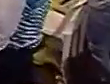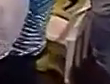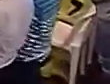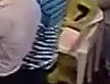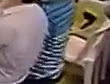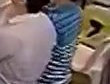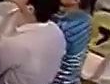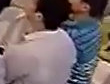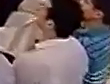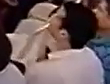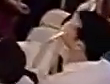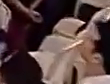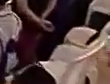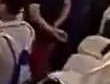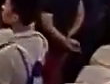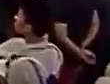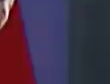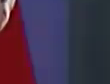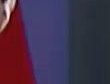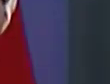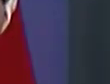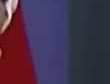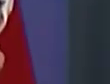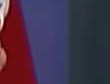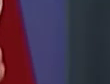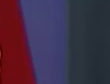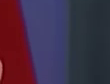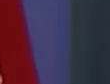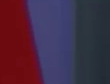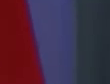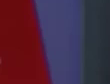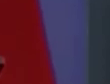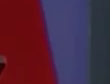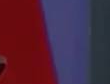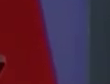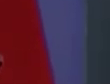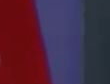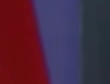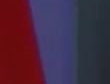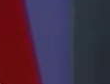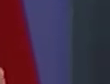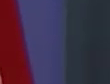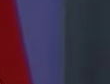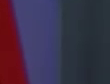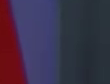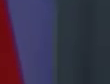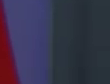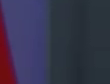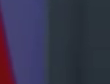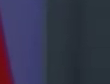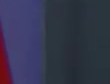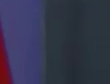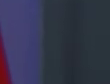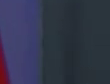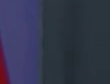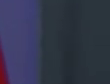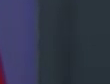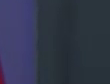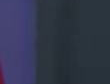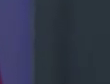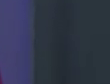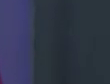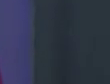formaron parte de la construcción de esta gran obra. Gracias a más de 7.400 trabajadores nacionales